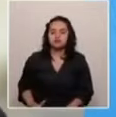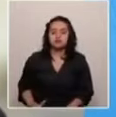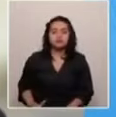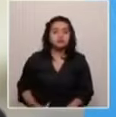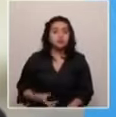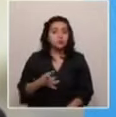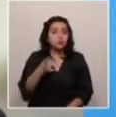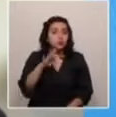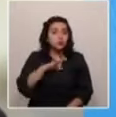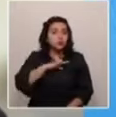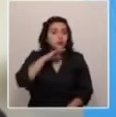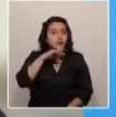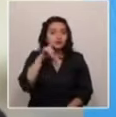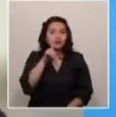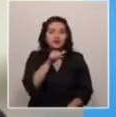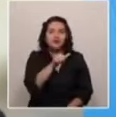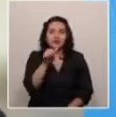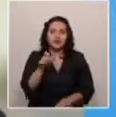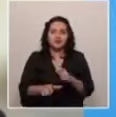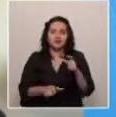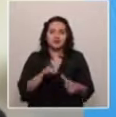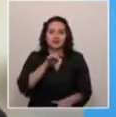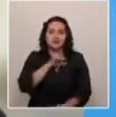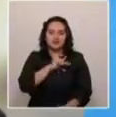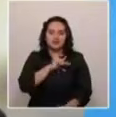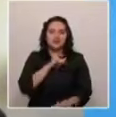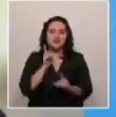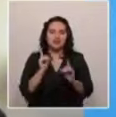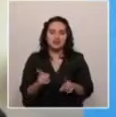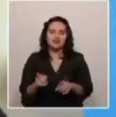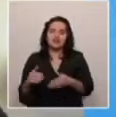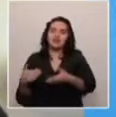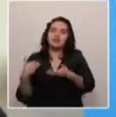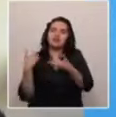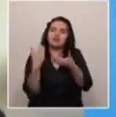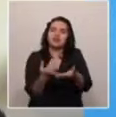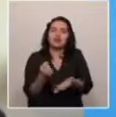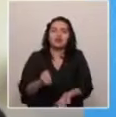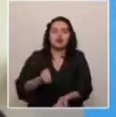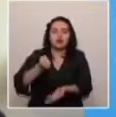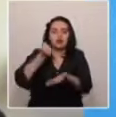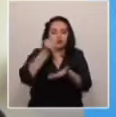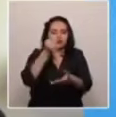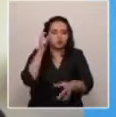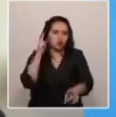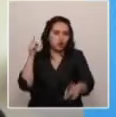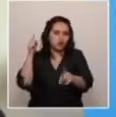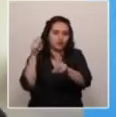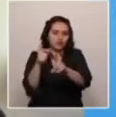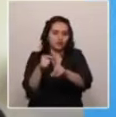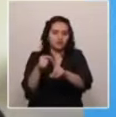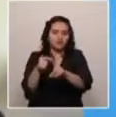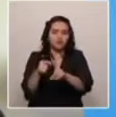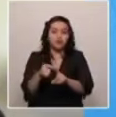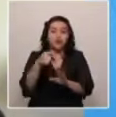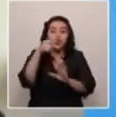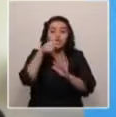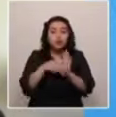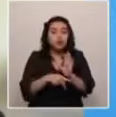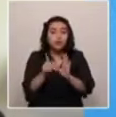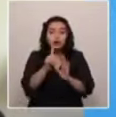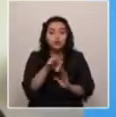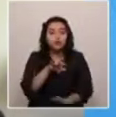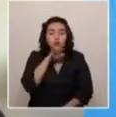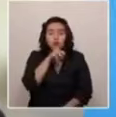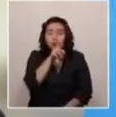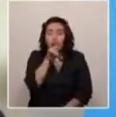porque todos los chilenos estamos obligados a proveerlos de recursos necesarios para sus fines, aun cuando en esta norma no se utiliza ni una sola